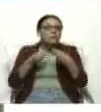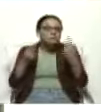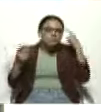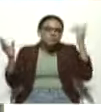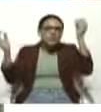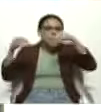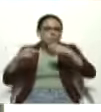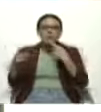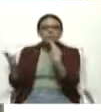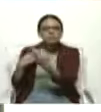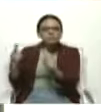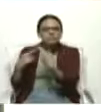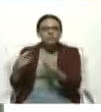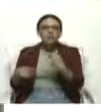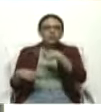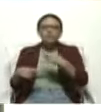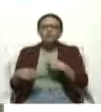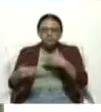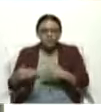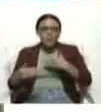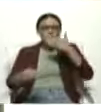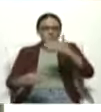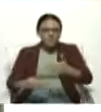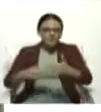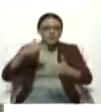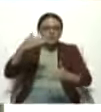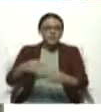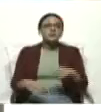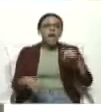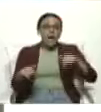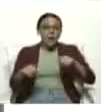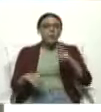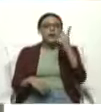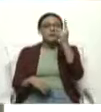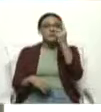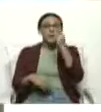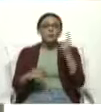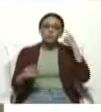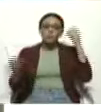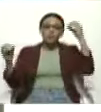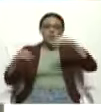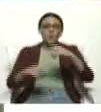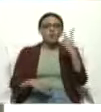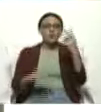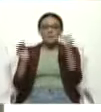avanzado enormemente en segunda discusión este año